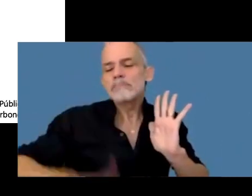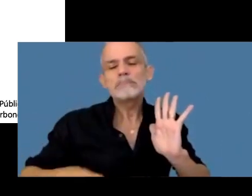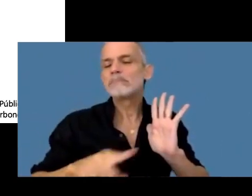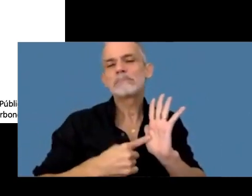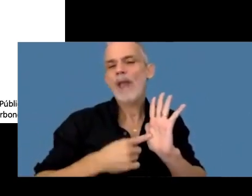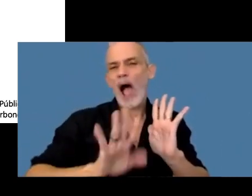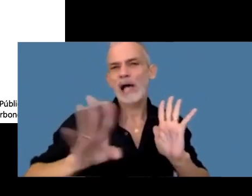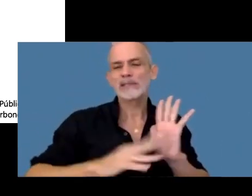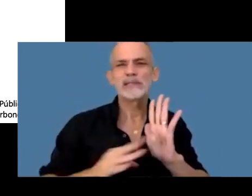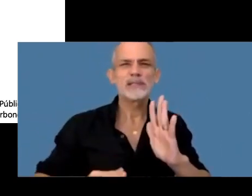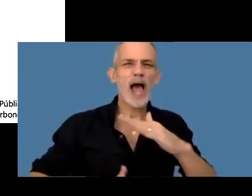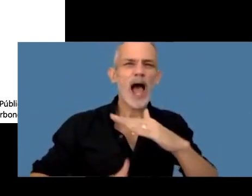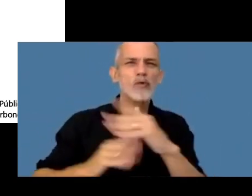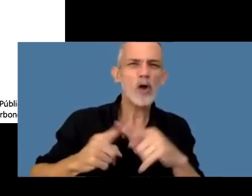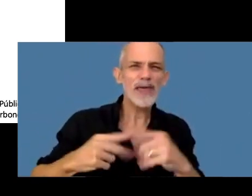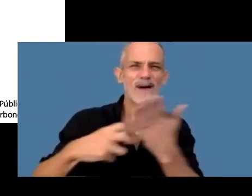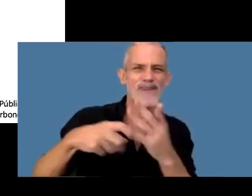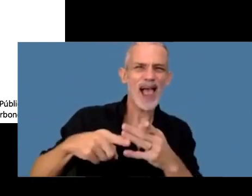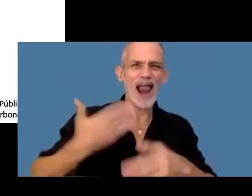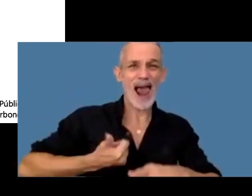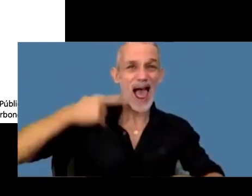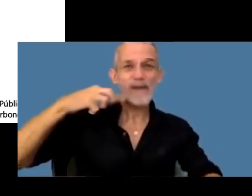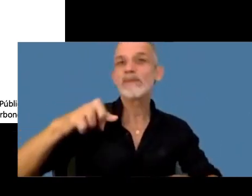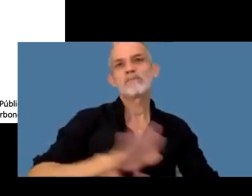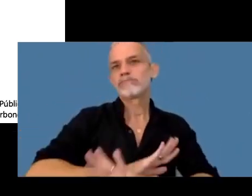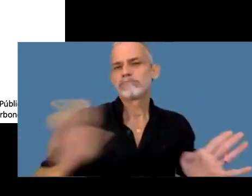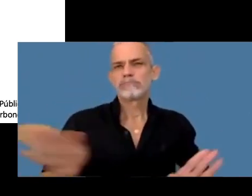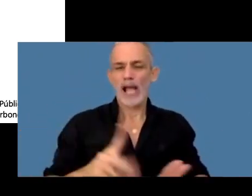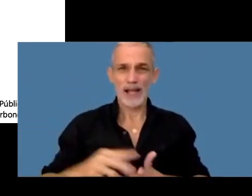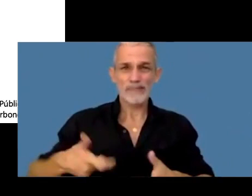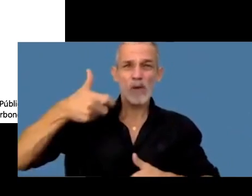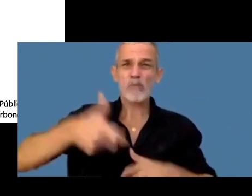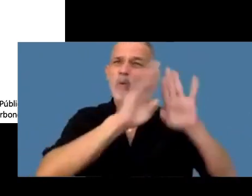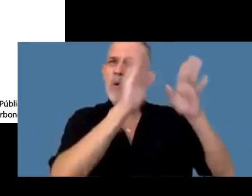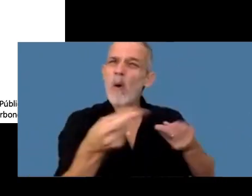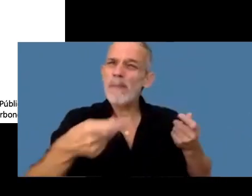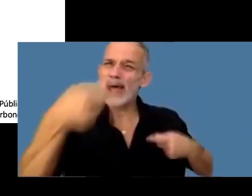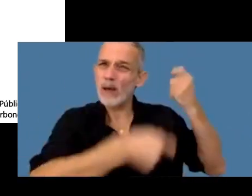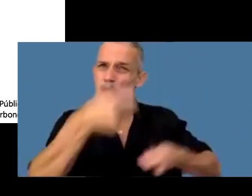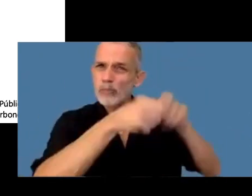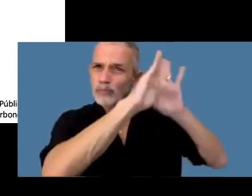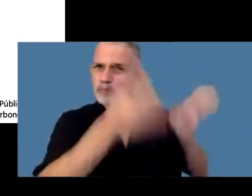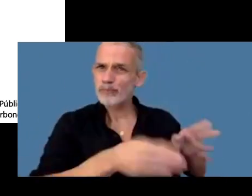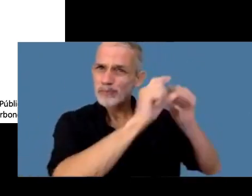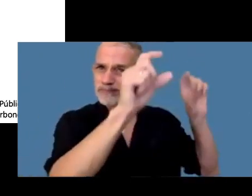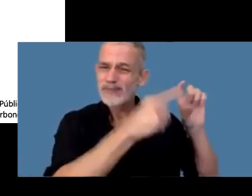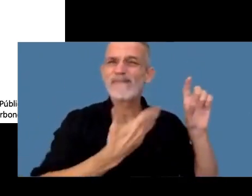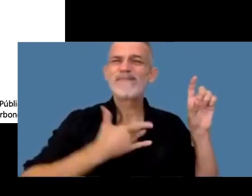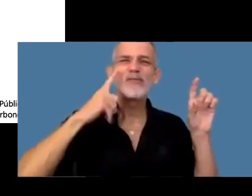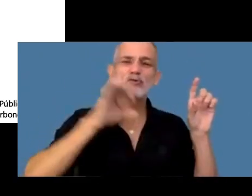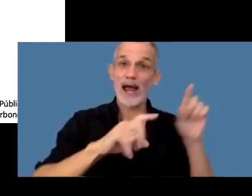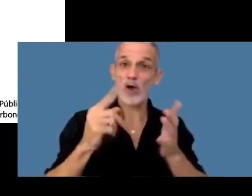fiscal. Entonces, a los que tengan estructuras de carácter fiduciario, que como la resolución, la 33 del